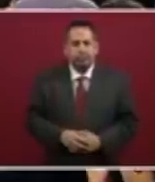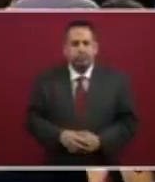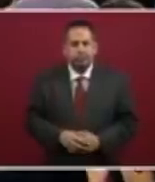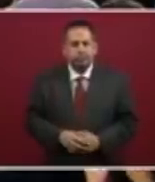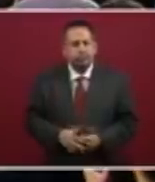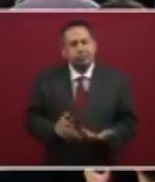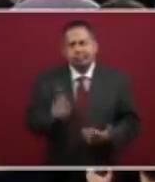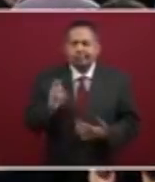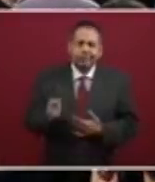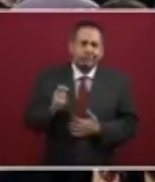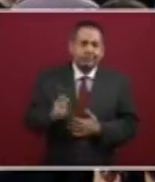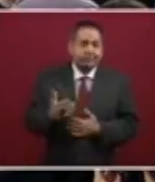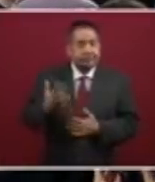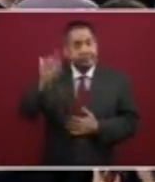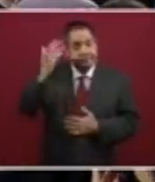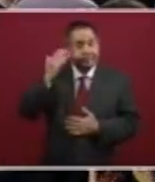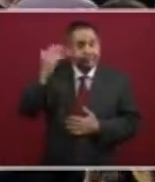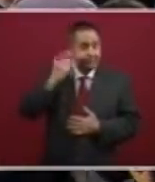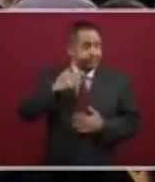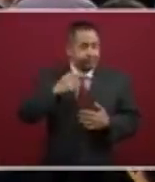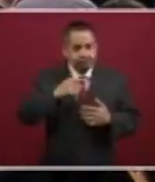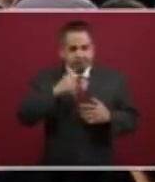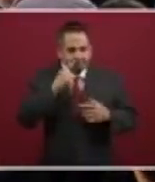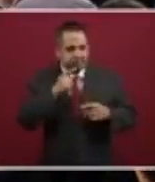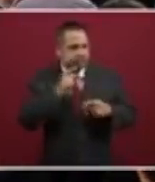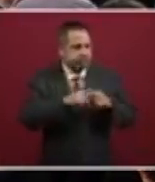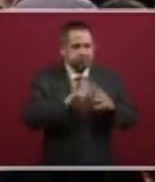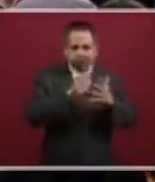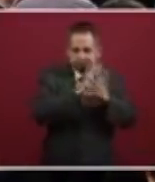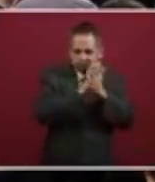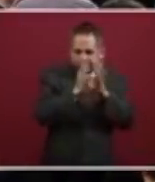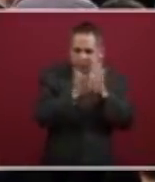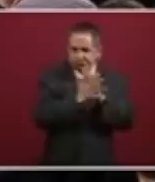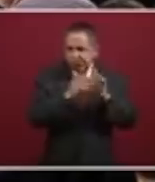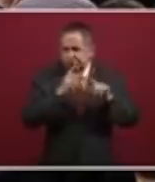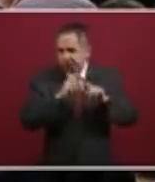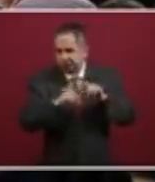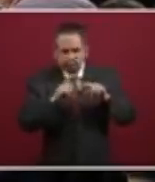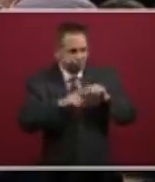Todo lo que se confisca a la delincuencia